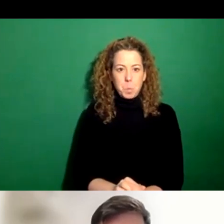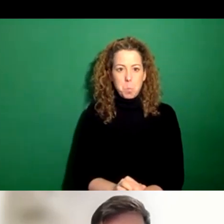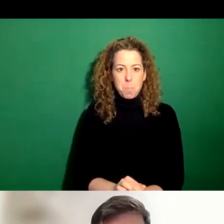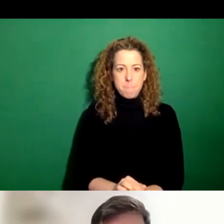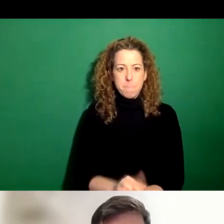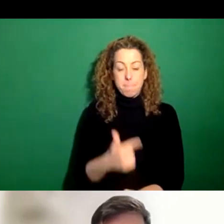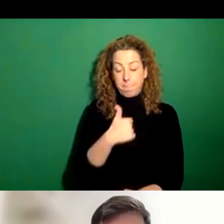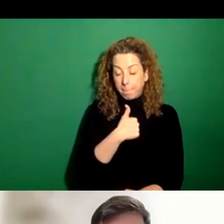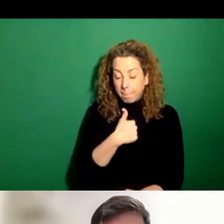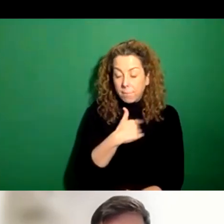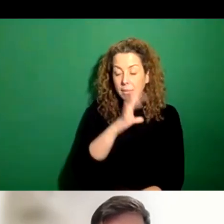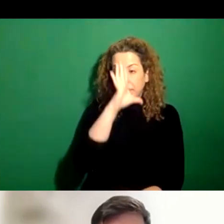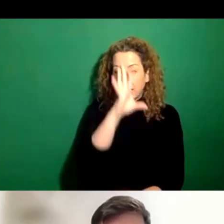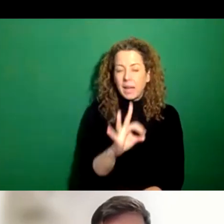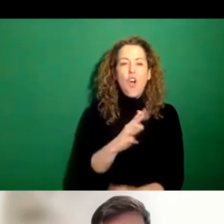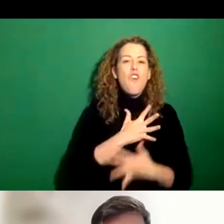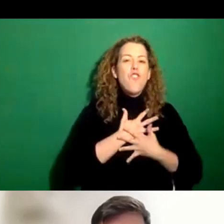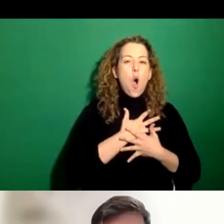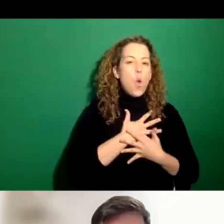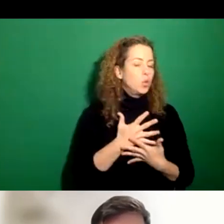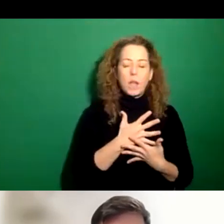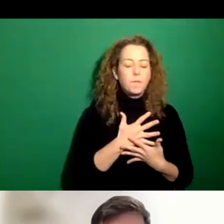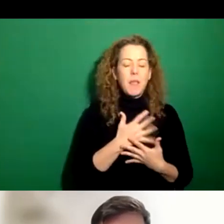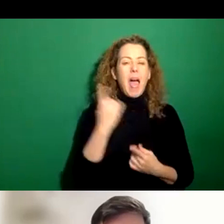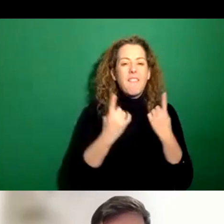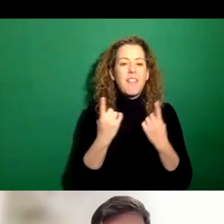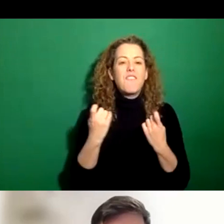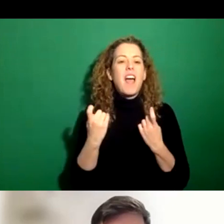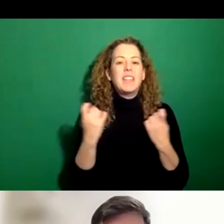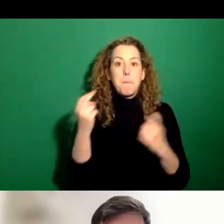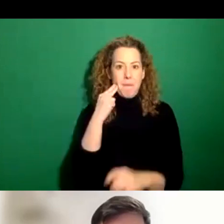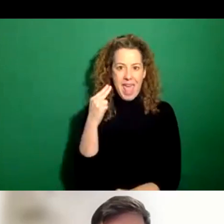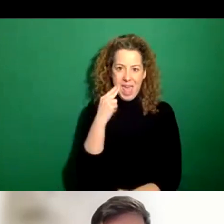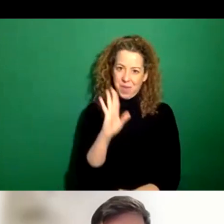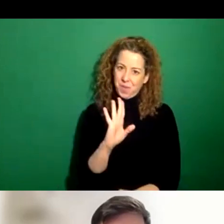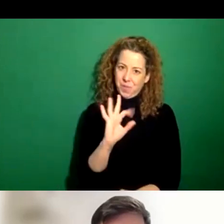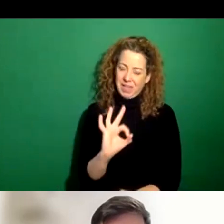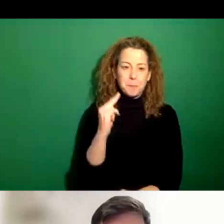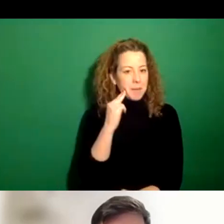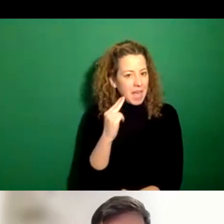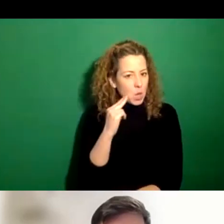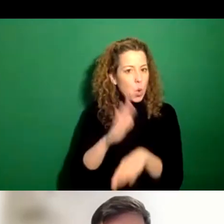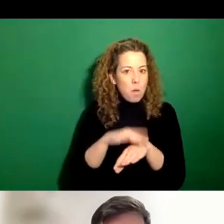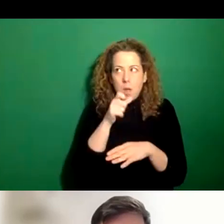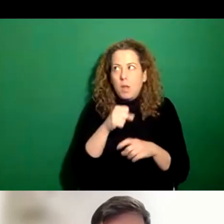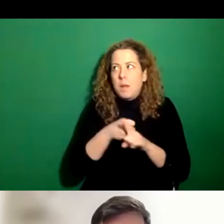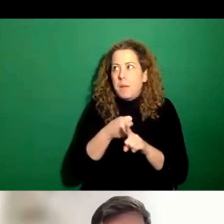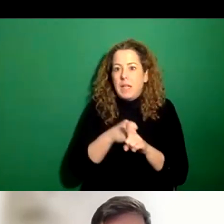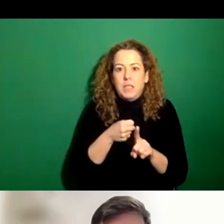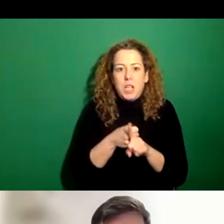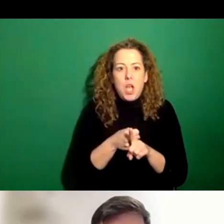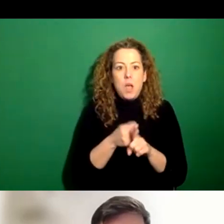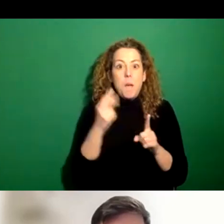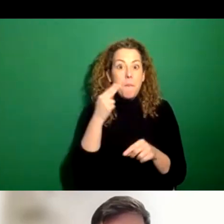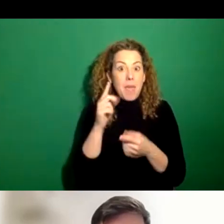Yo creo que más que voluntad, muchas veces tenemos miedo porque vivimos bajo presión y